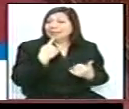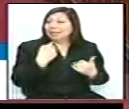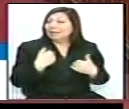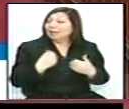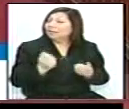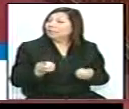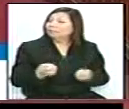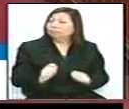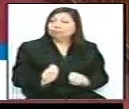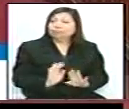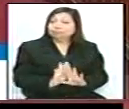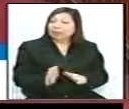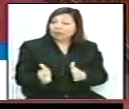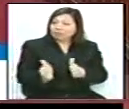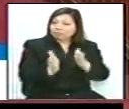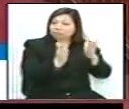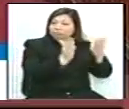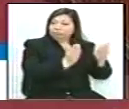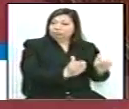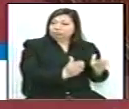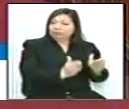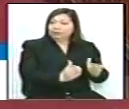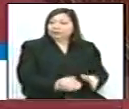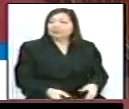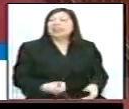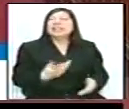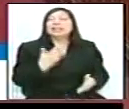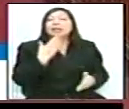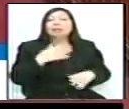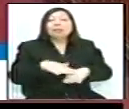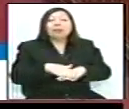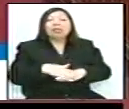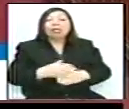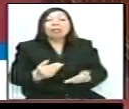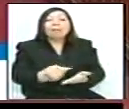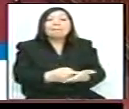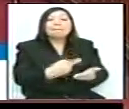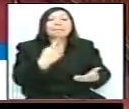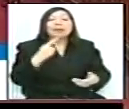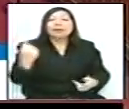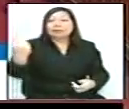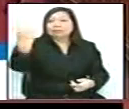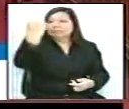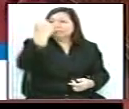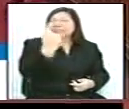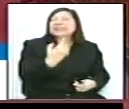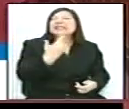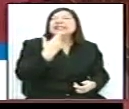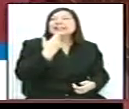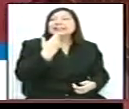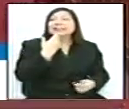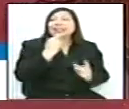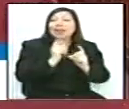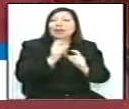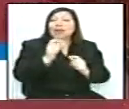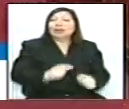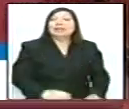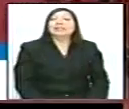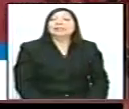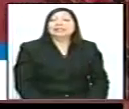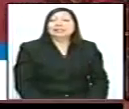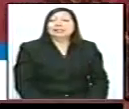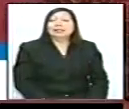que dejar la mesa directiva y la conducción del Pleno para que precisamente sea el